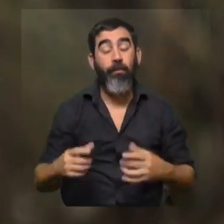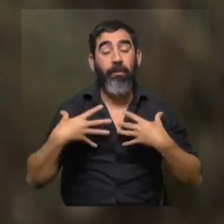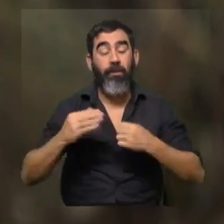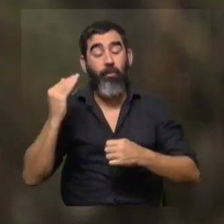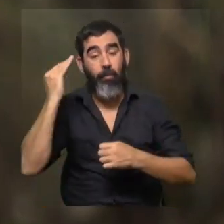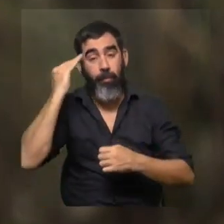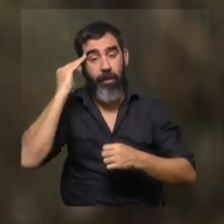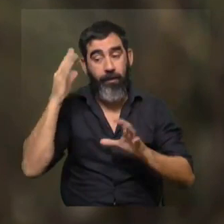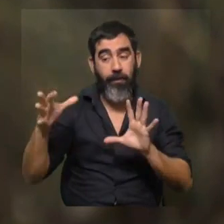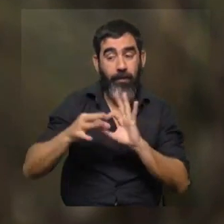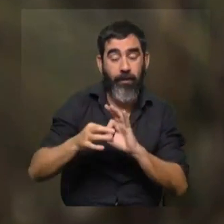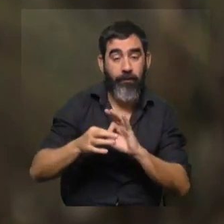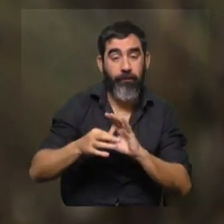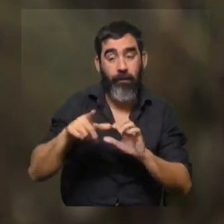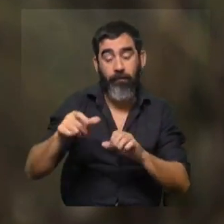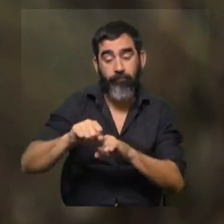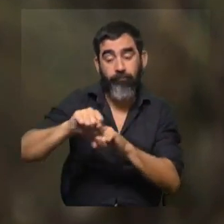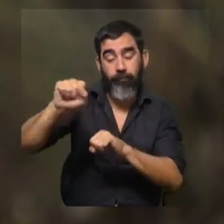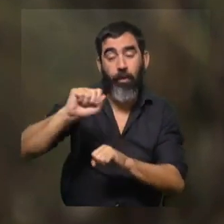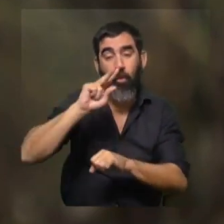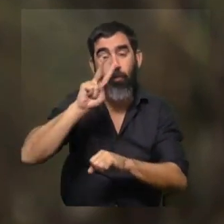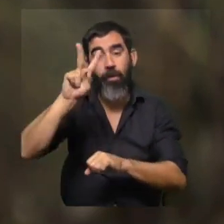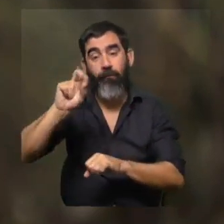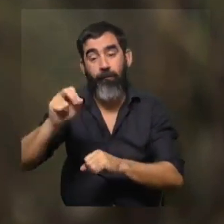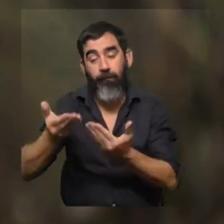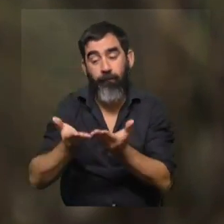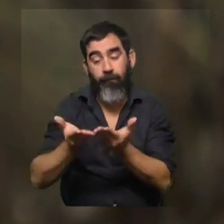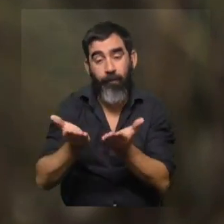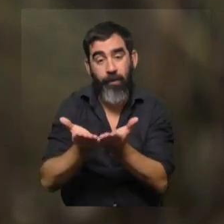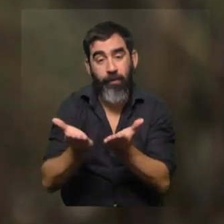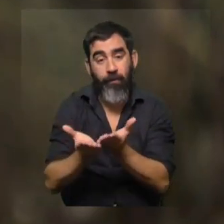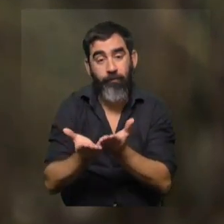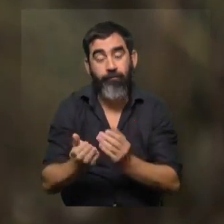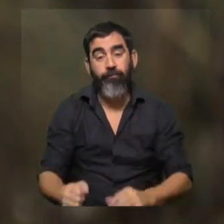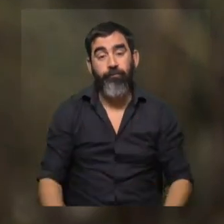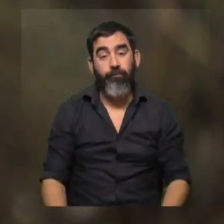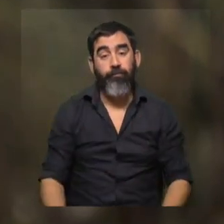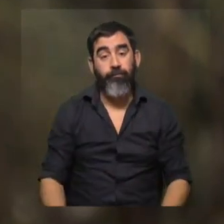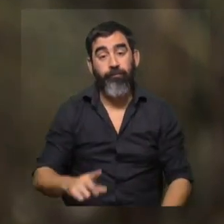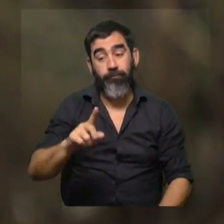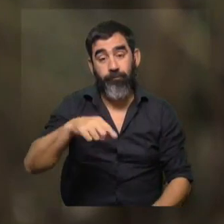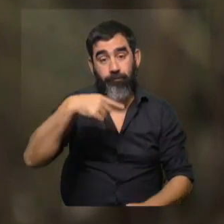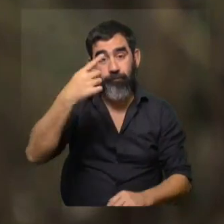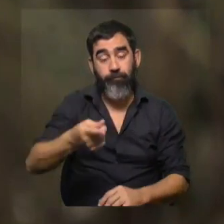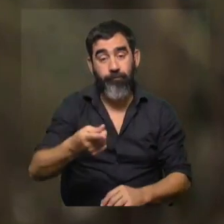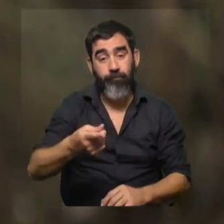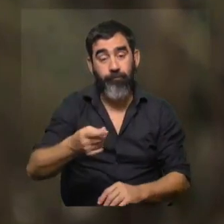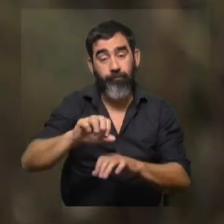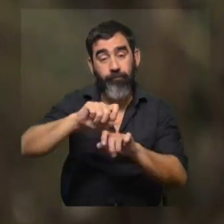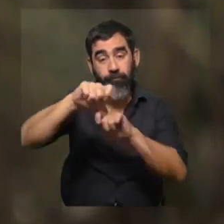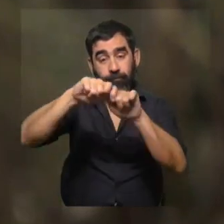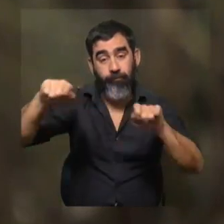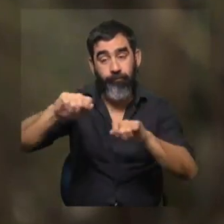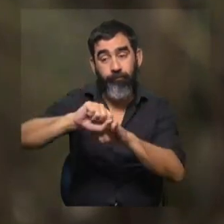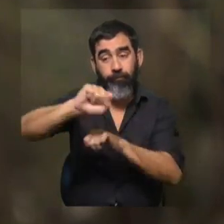mental. Ahí empecé a hacer el doctorado en 2020 con la tutoría de las tres, y luego en el marco de la tesis de